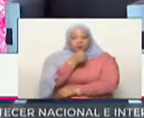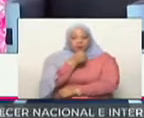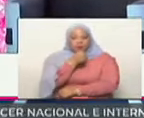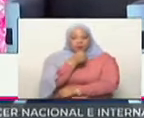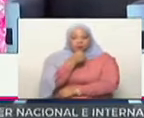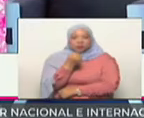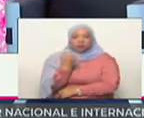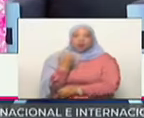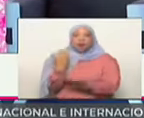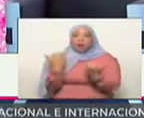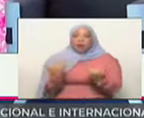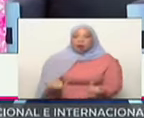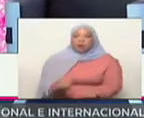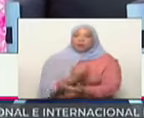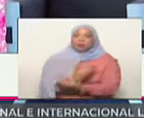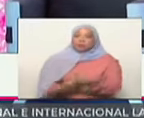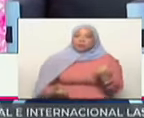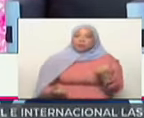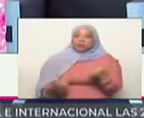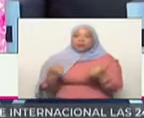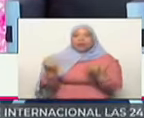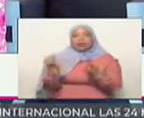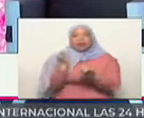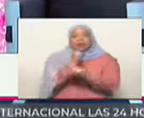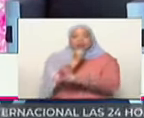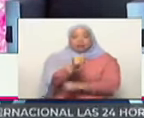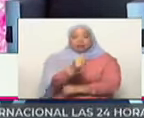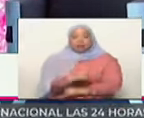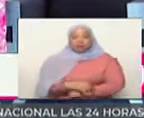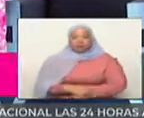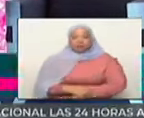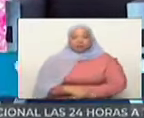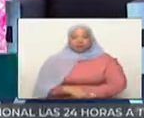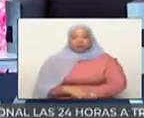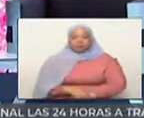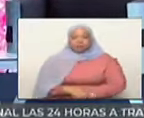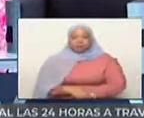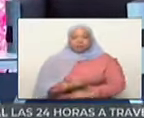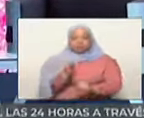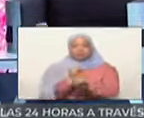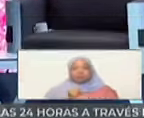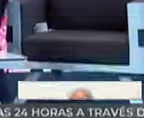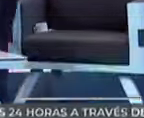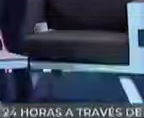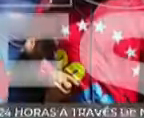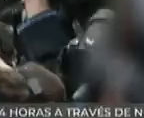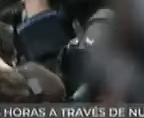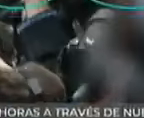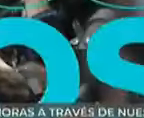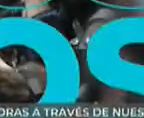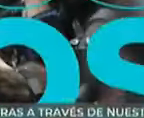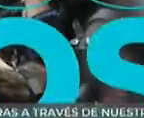Vamos al segmento Zona Digital. Muchas gracias. Gracias. Bueno, que Dios me lo bendiga.